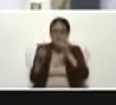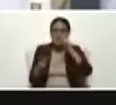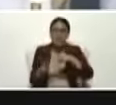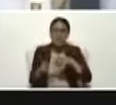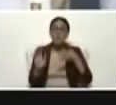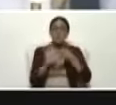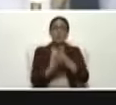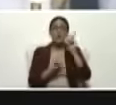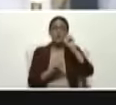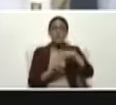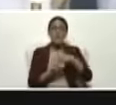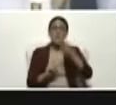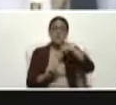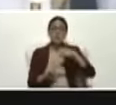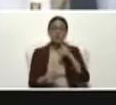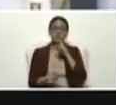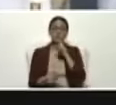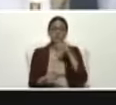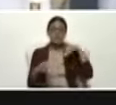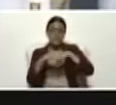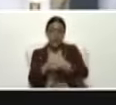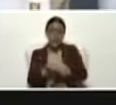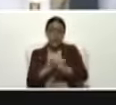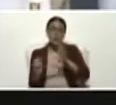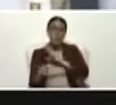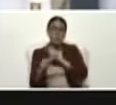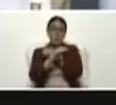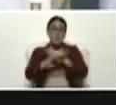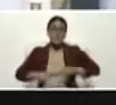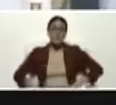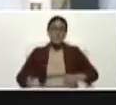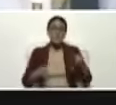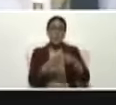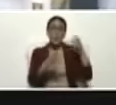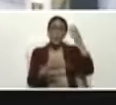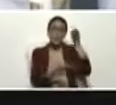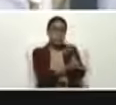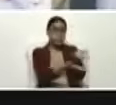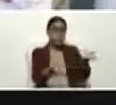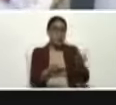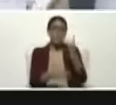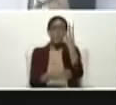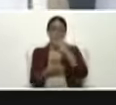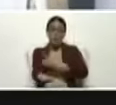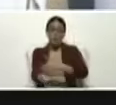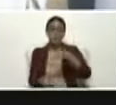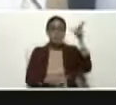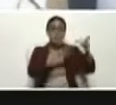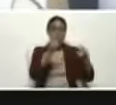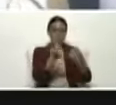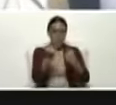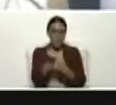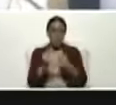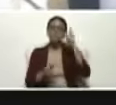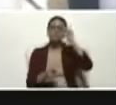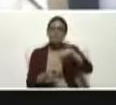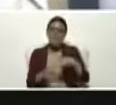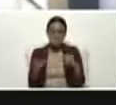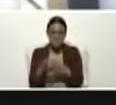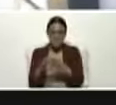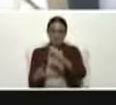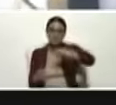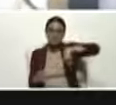secreta, el pueblo en armas, la Milicia Nacional Bolivariana y sus 4 millones de combatientes